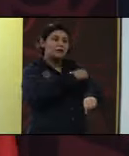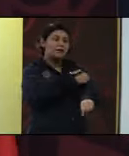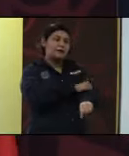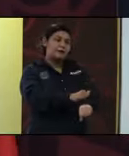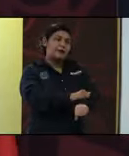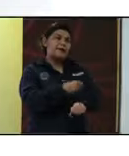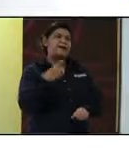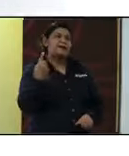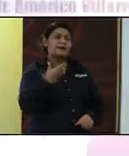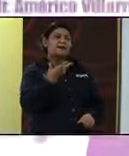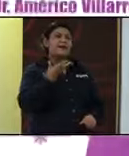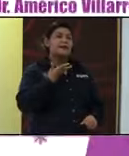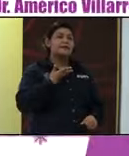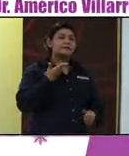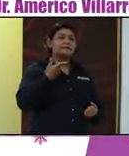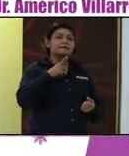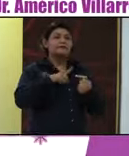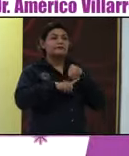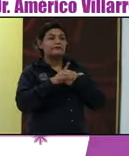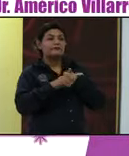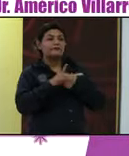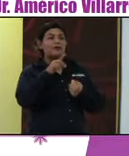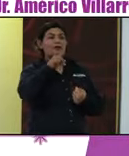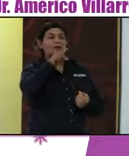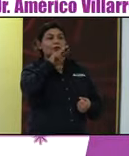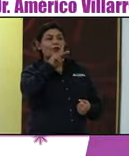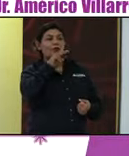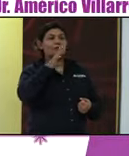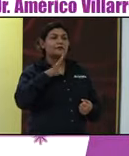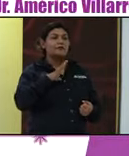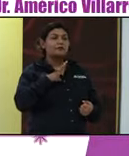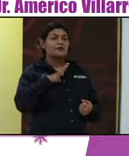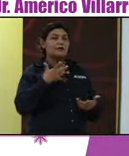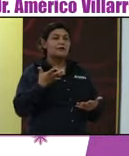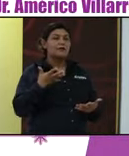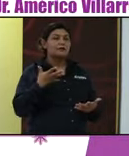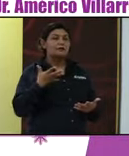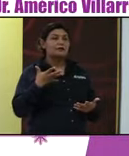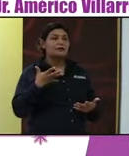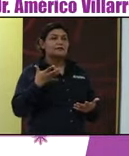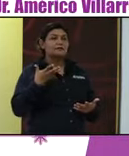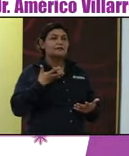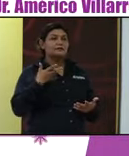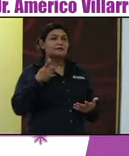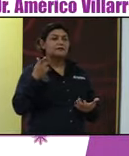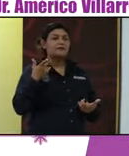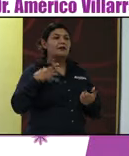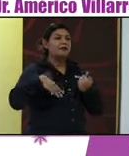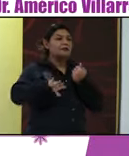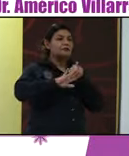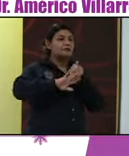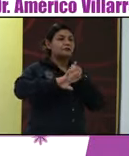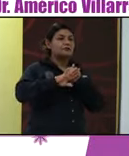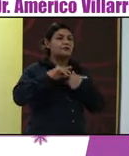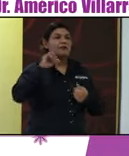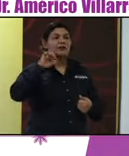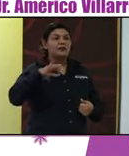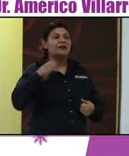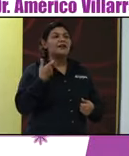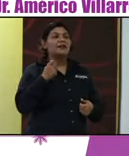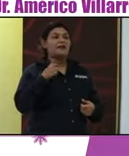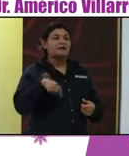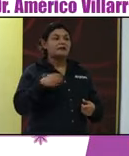que se encuentren en situaciones vulnerables y que o en alguna situación de violencia. Esto